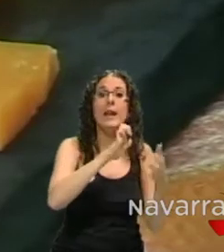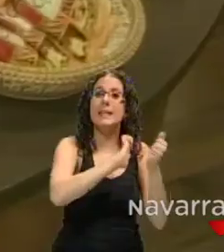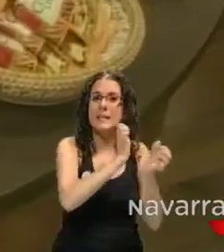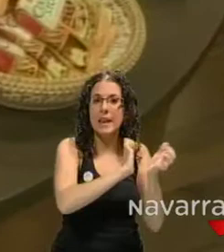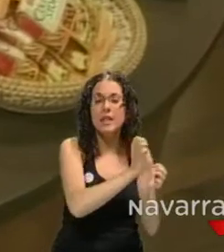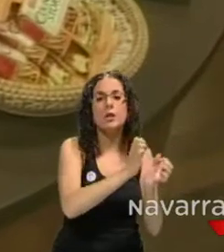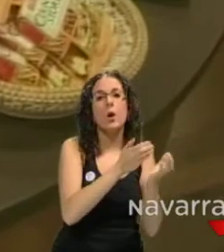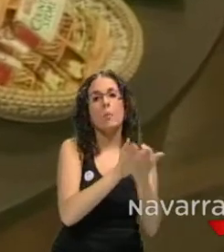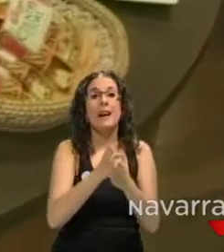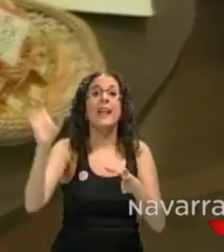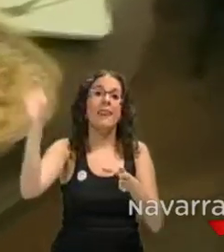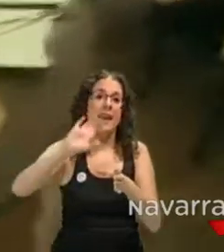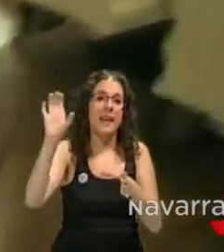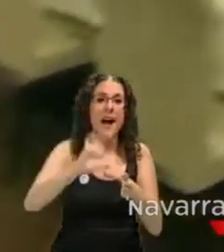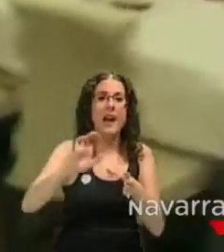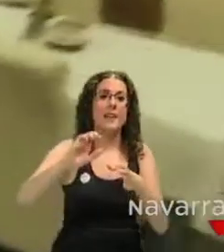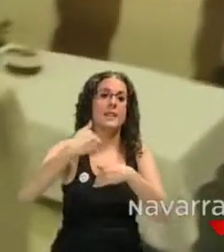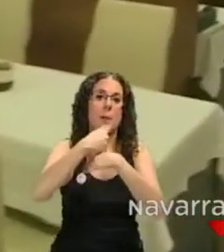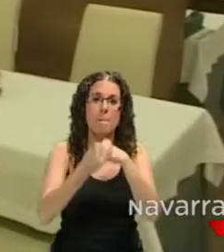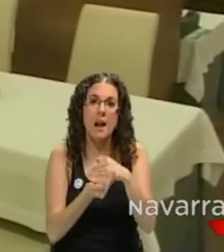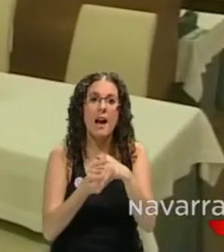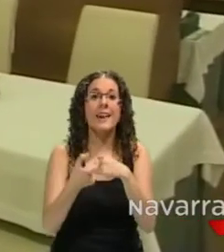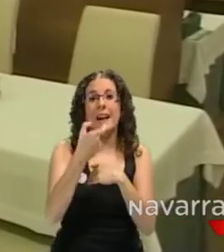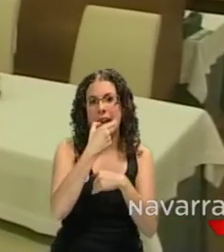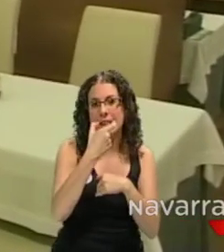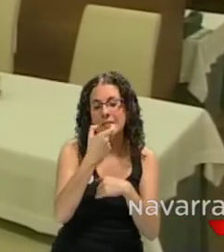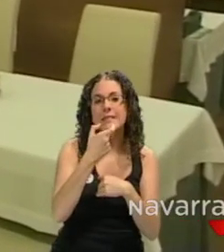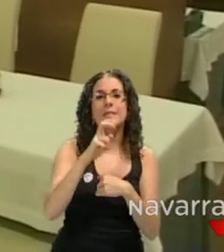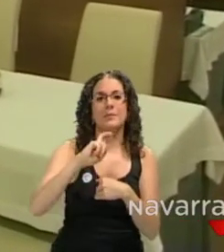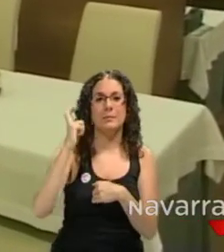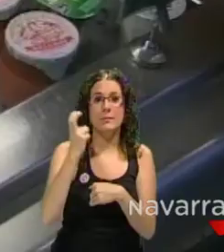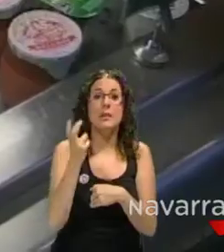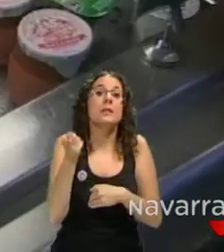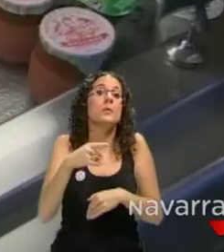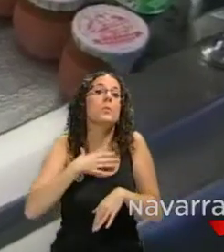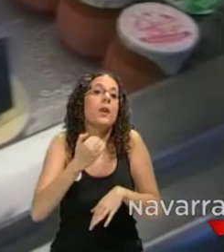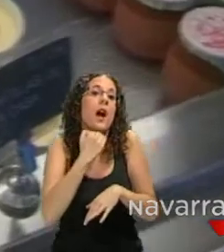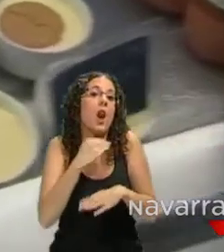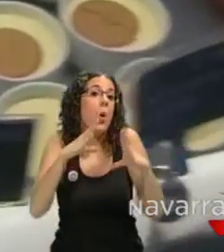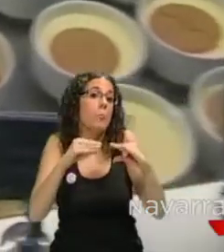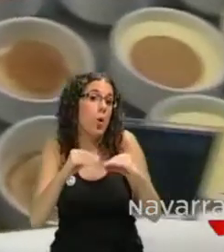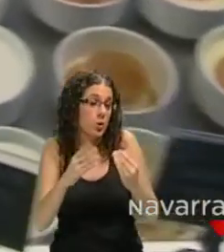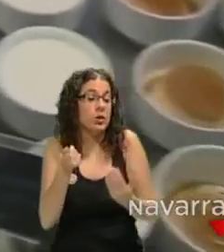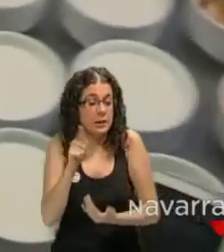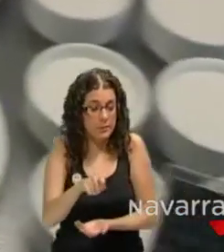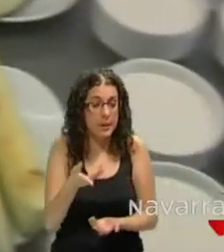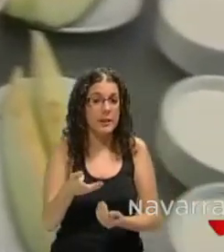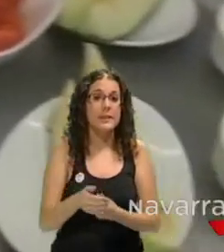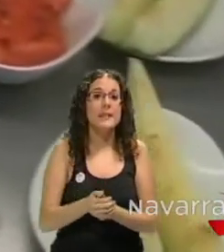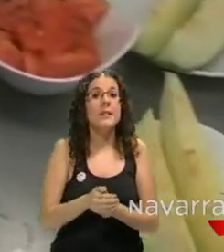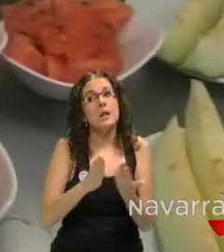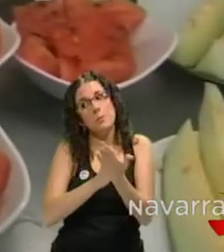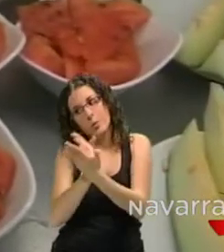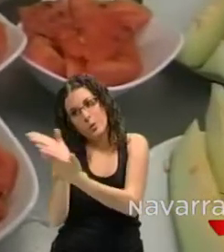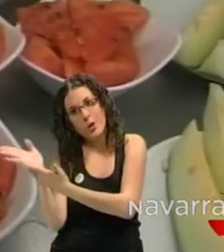luego cereales, pan, galletas, incluso también a veces suele haber algo de repostería. Y además el grupo de